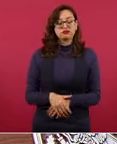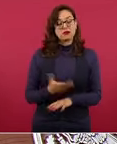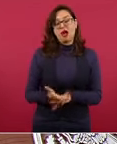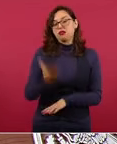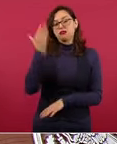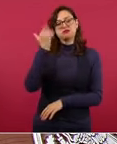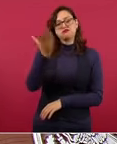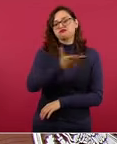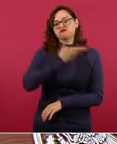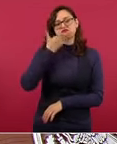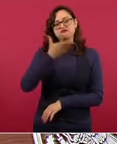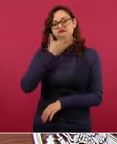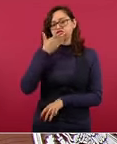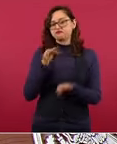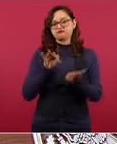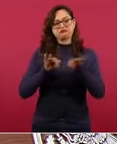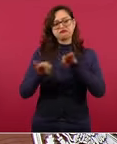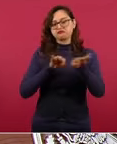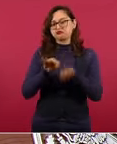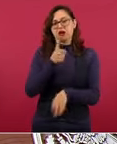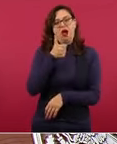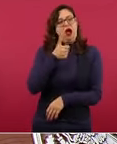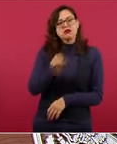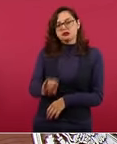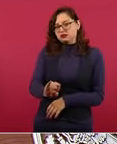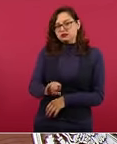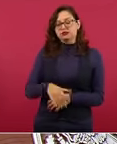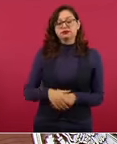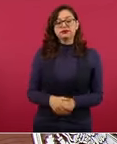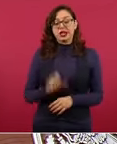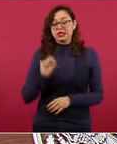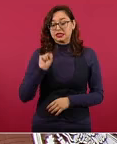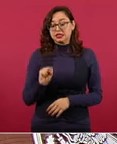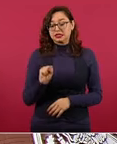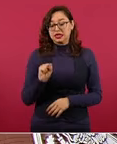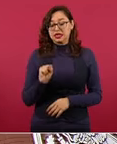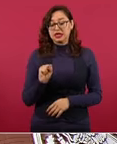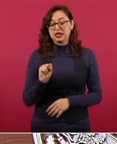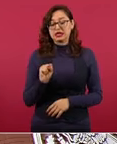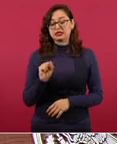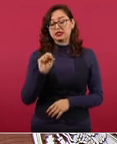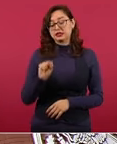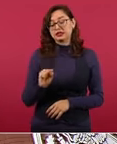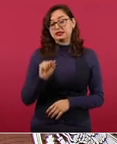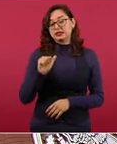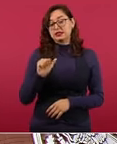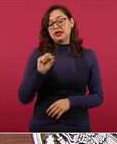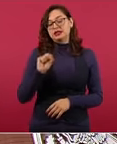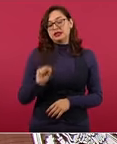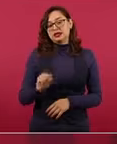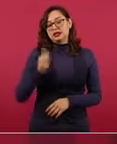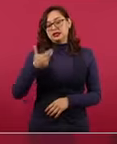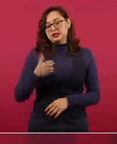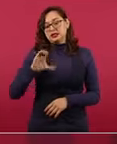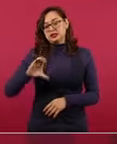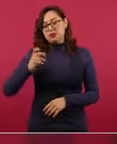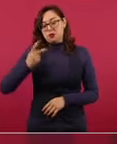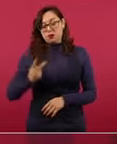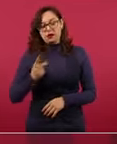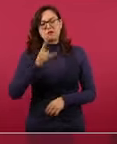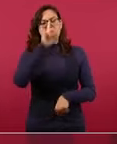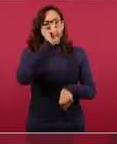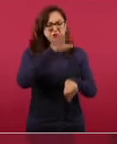desde hacienda recomendaban a los gobiernos estatales ese mecanismo